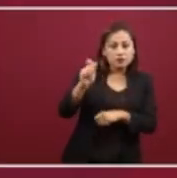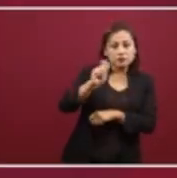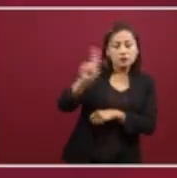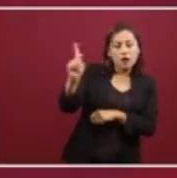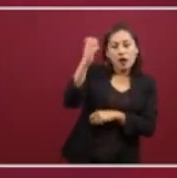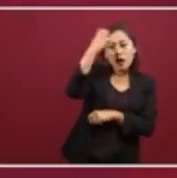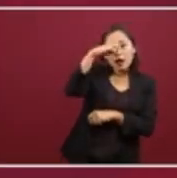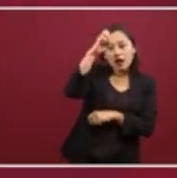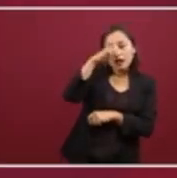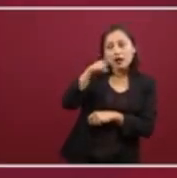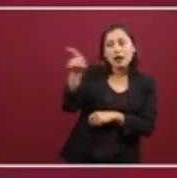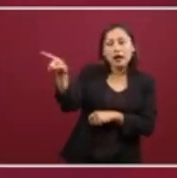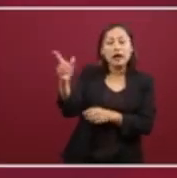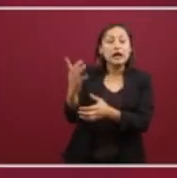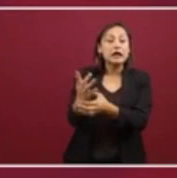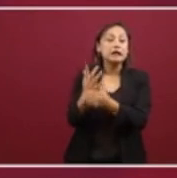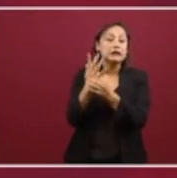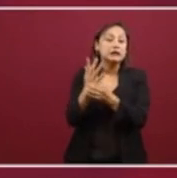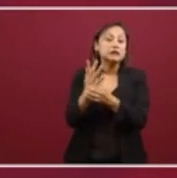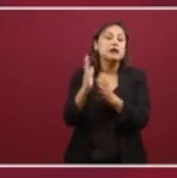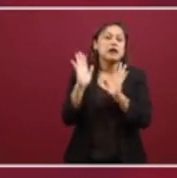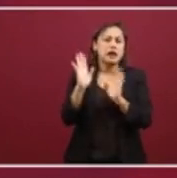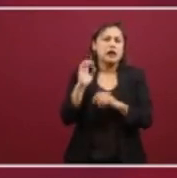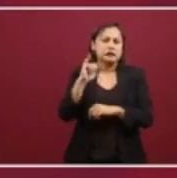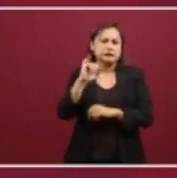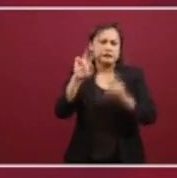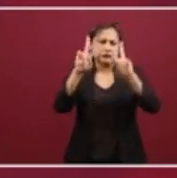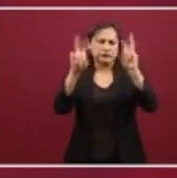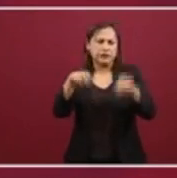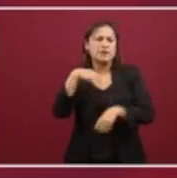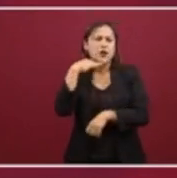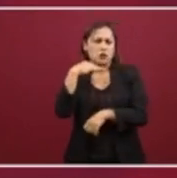en cuenta la corrupción, pero que la corrupción